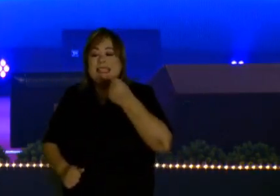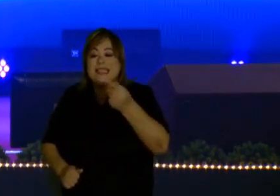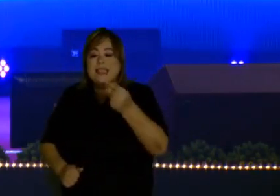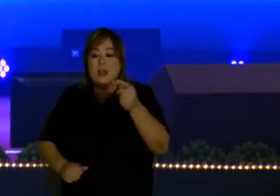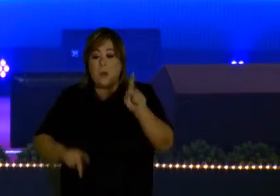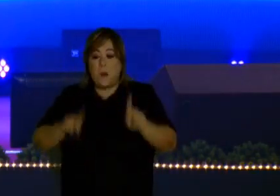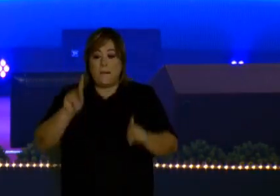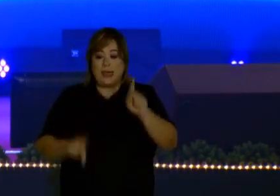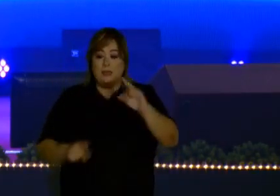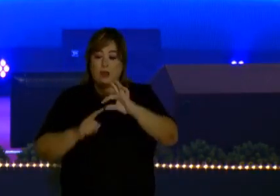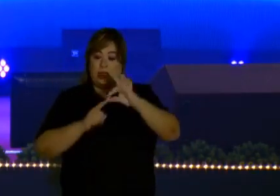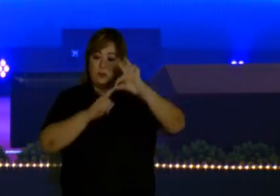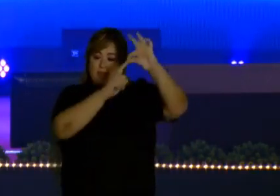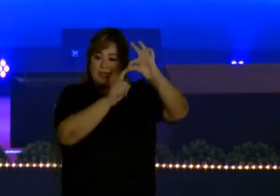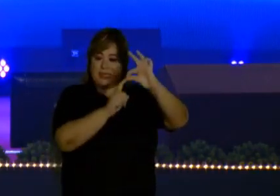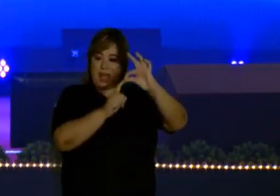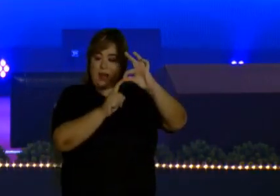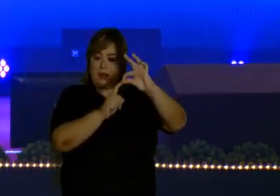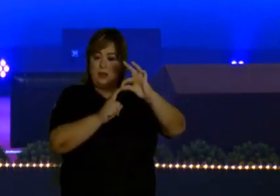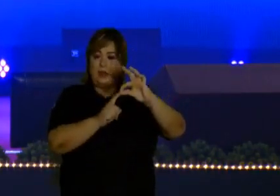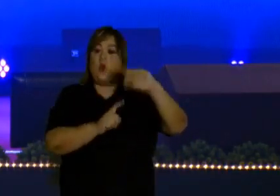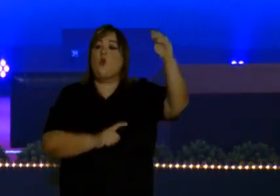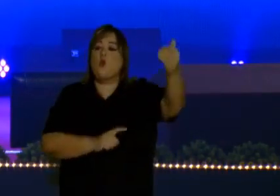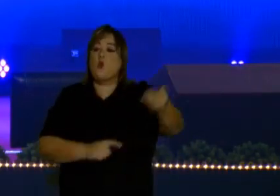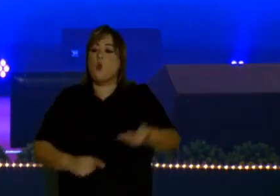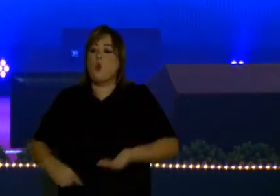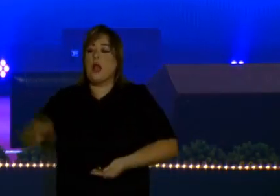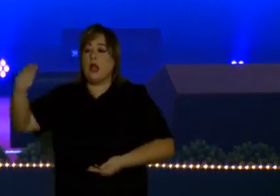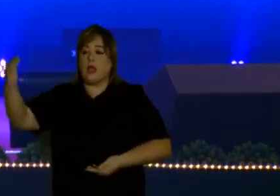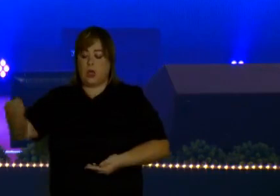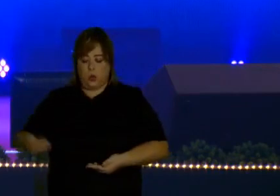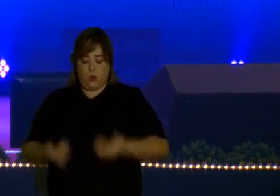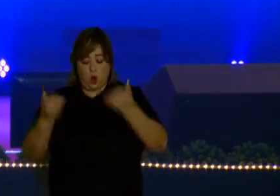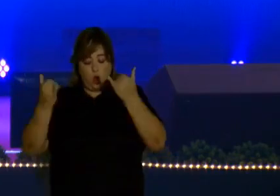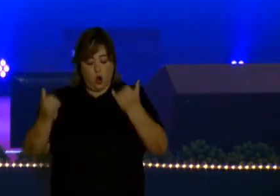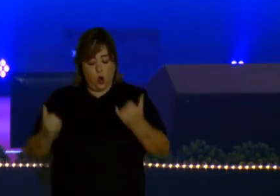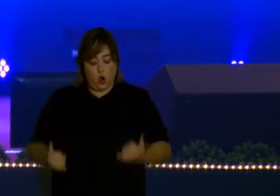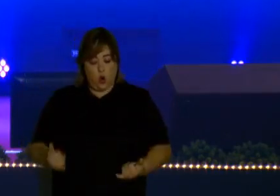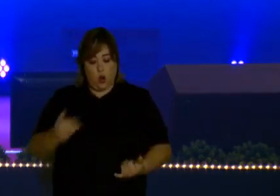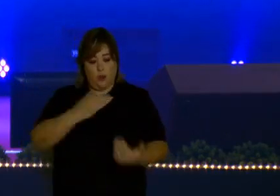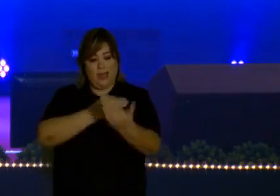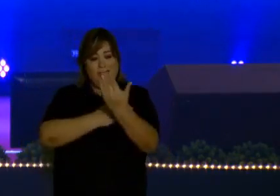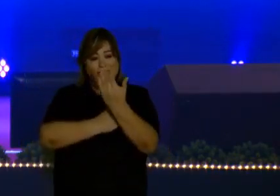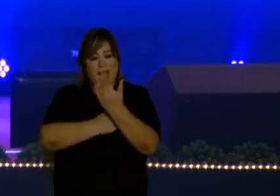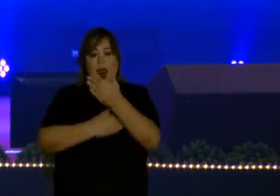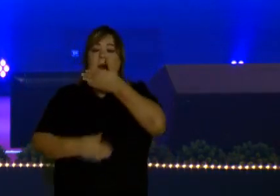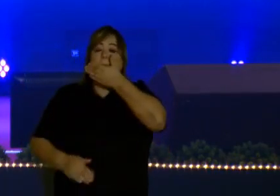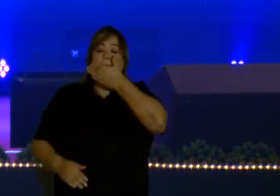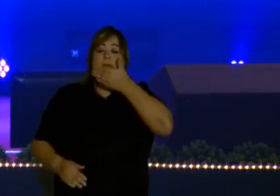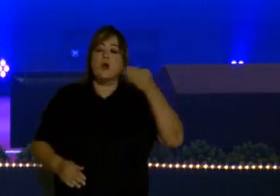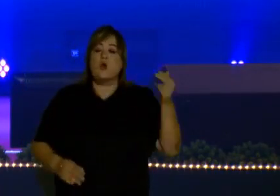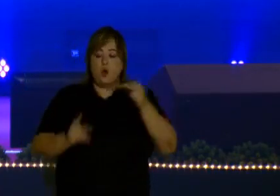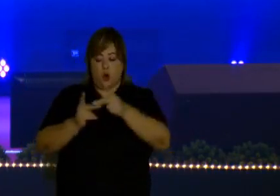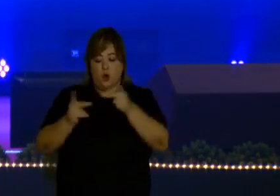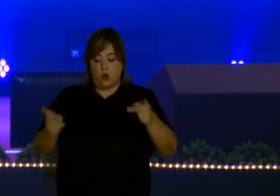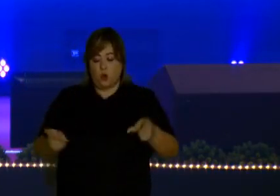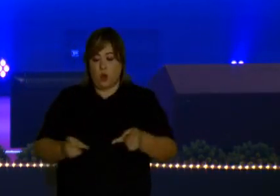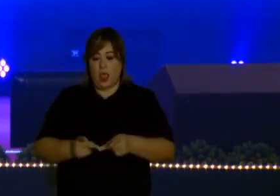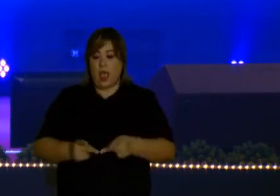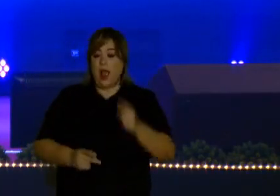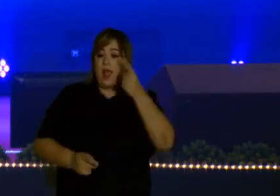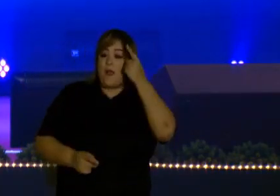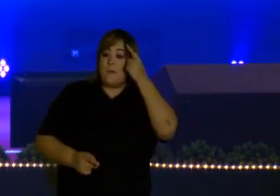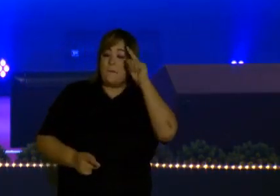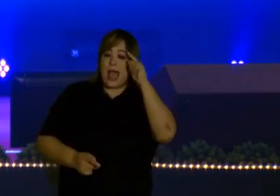invitados especiales? Bienvenidos esta mañana al mejor lugar donde se puede estar un domingo en la